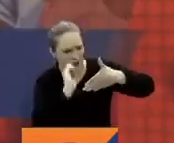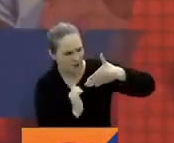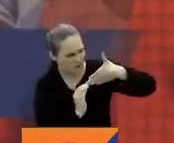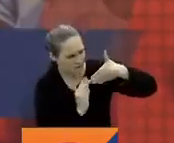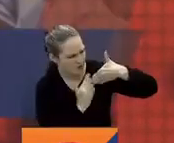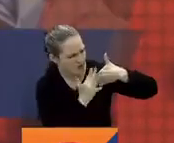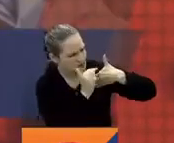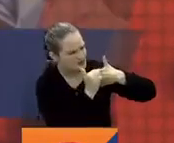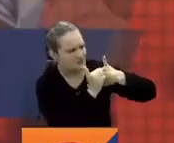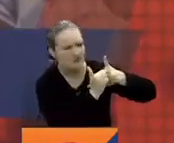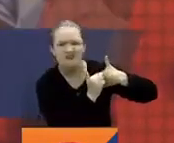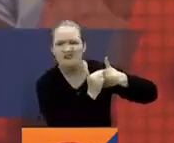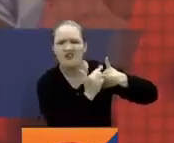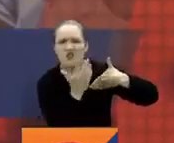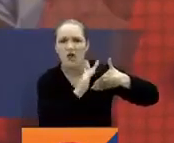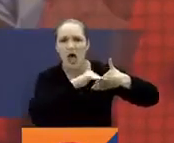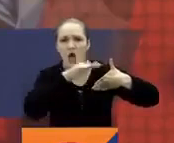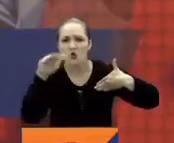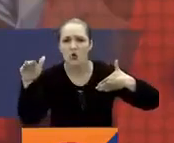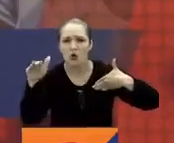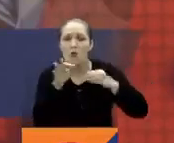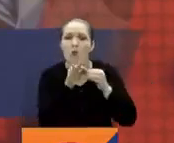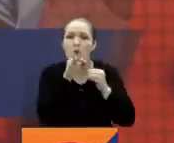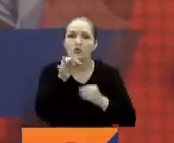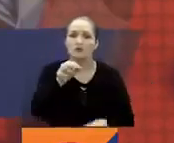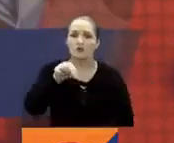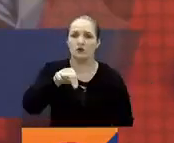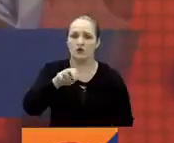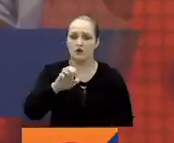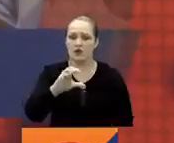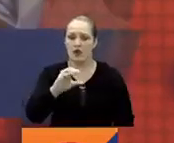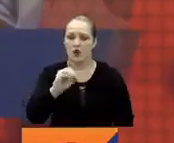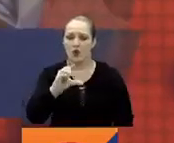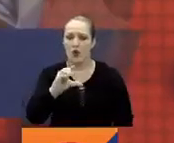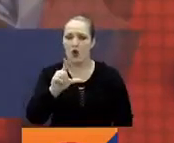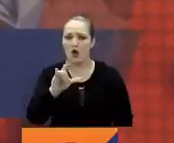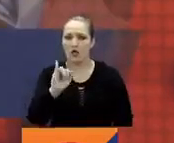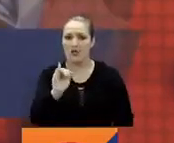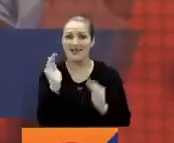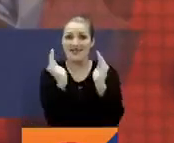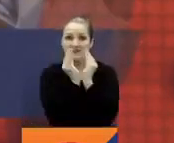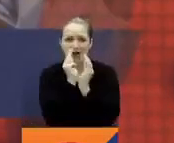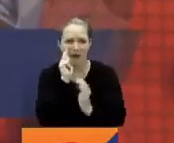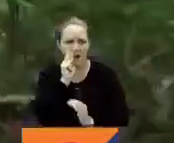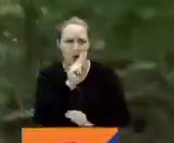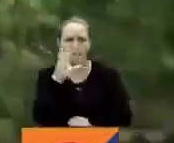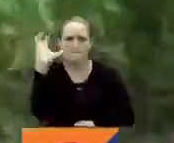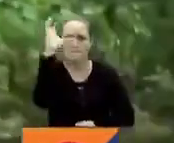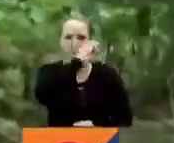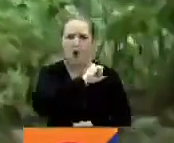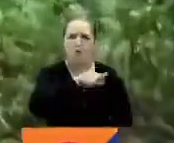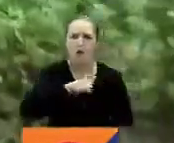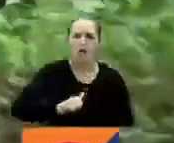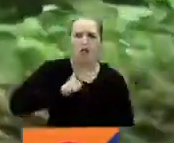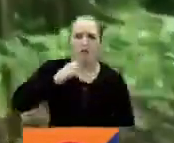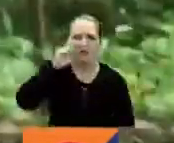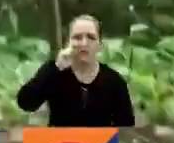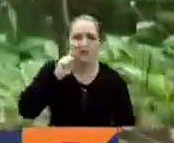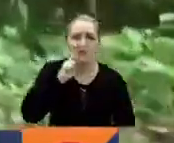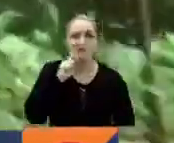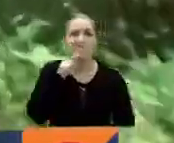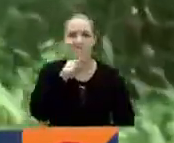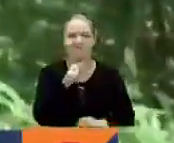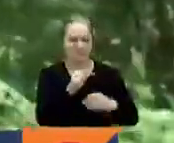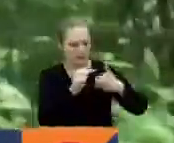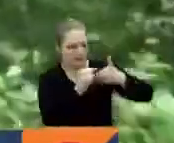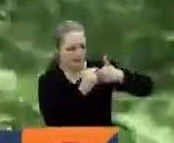estaría presentando un posible abuso sexual a menores de edad durante el tránsito a Panamá. Los caminos boscosos de la selva